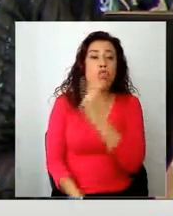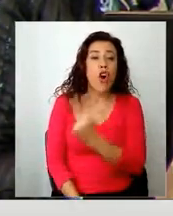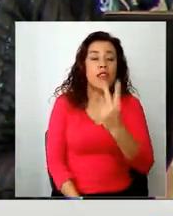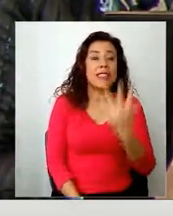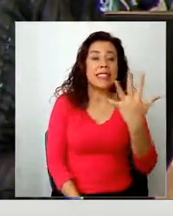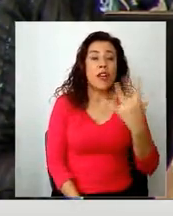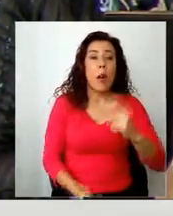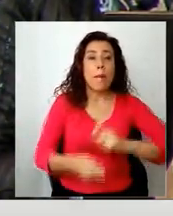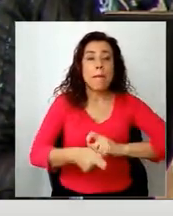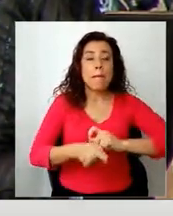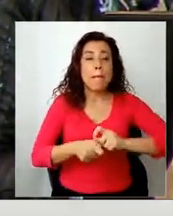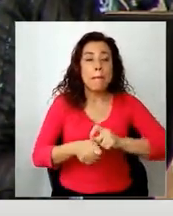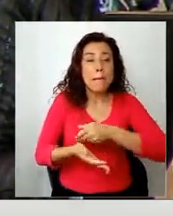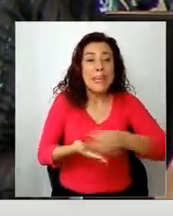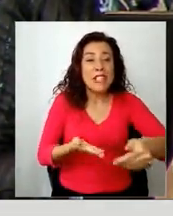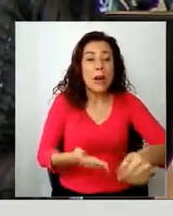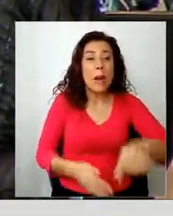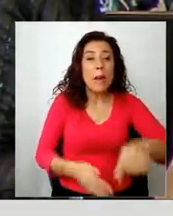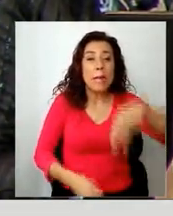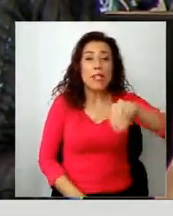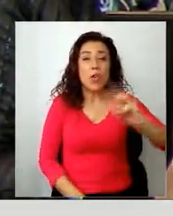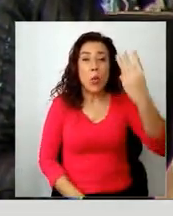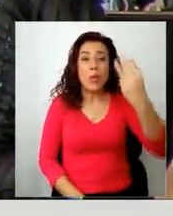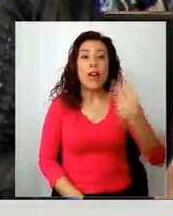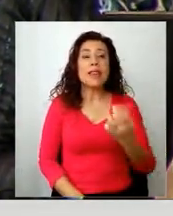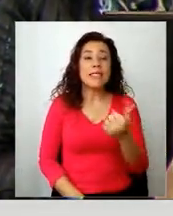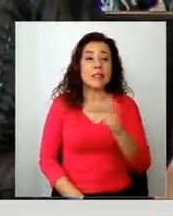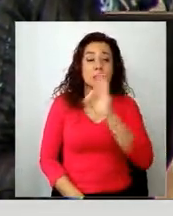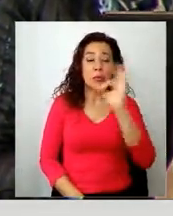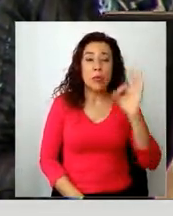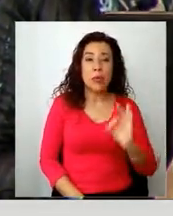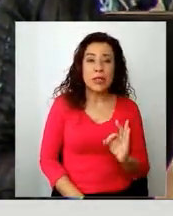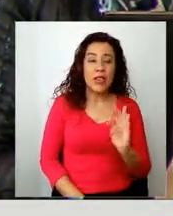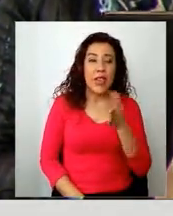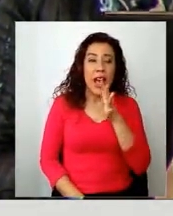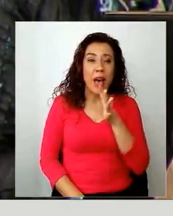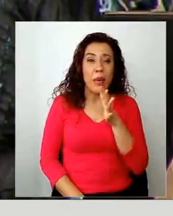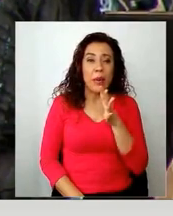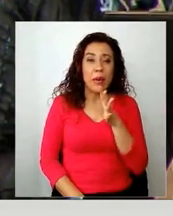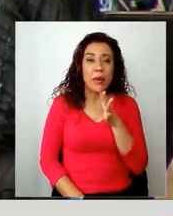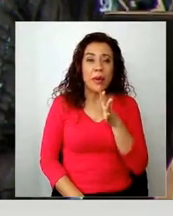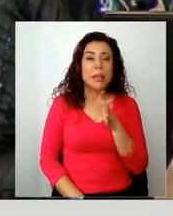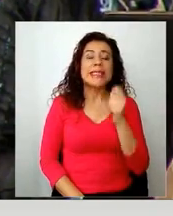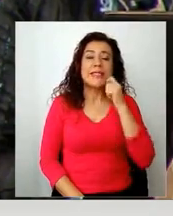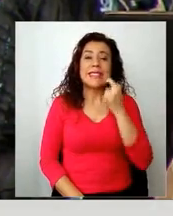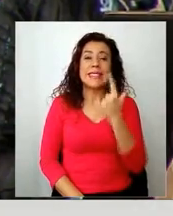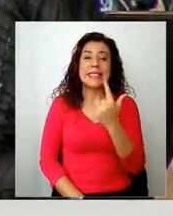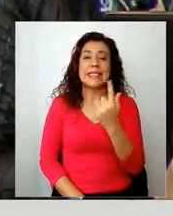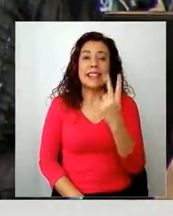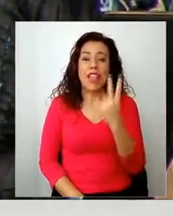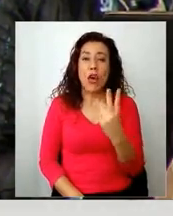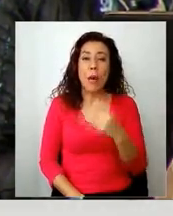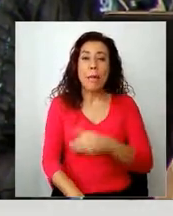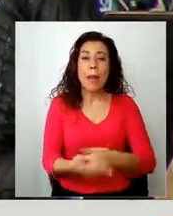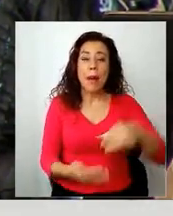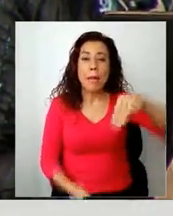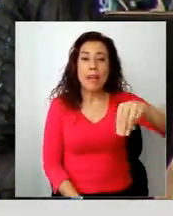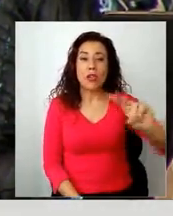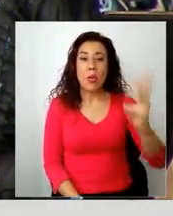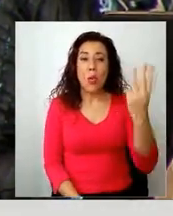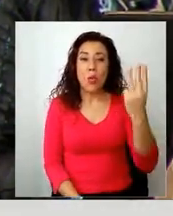cuales solo el 6% de esta agua que equivale a 72 millones de metros cúbicos se